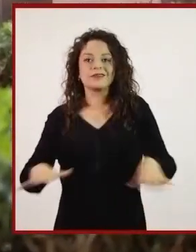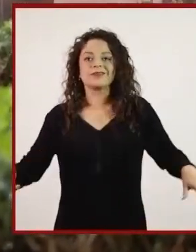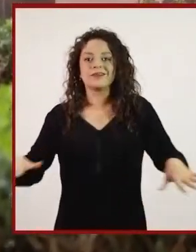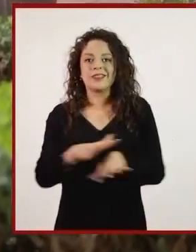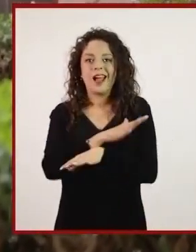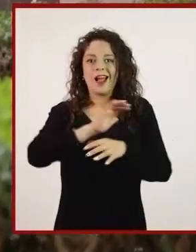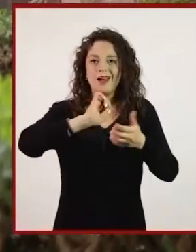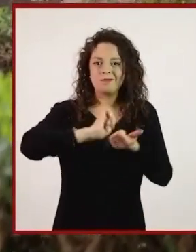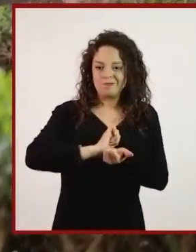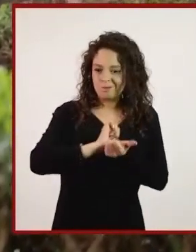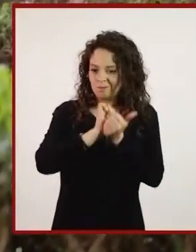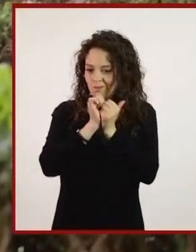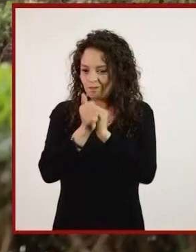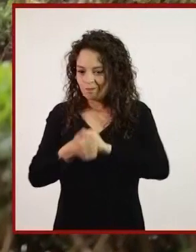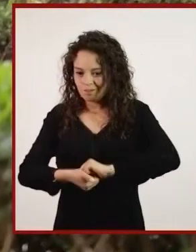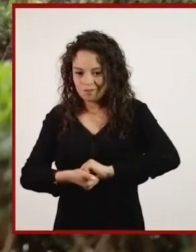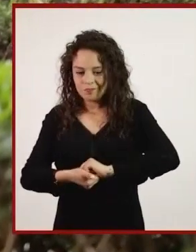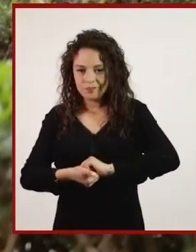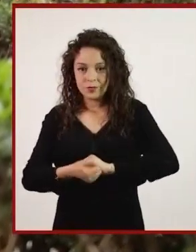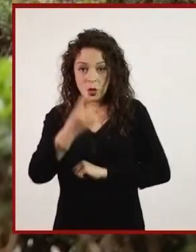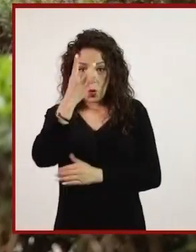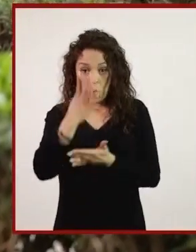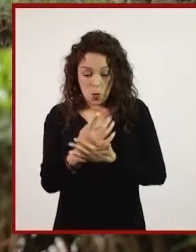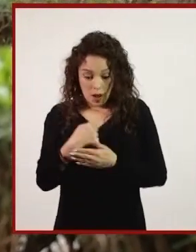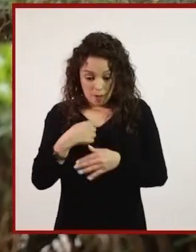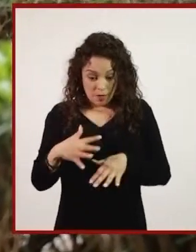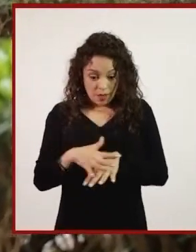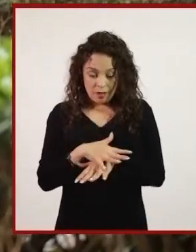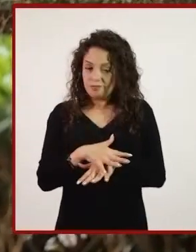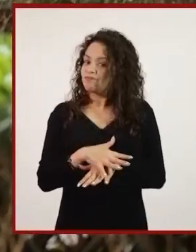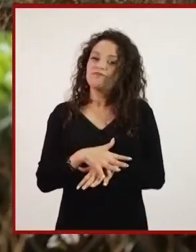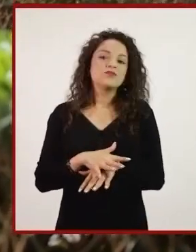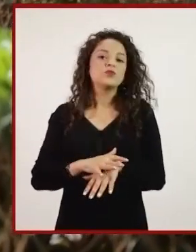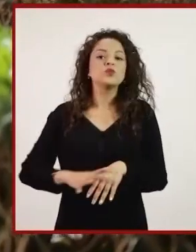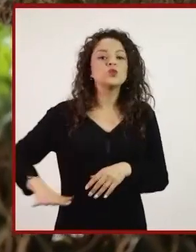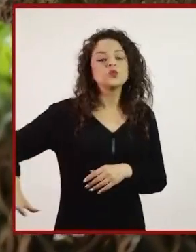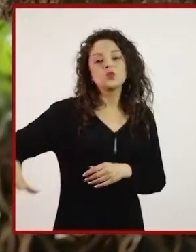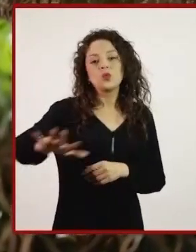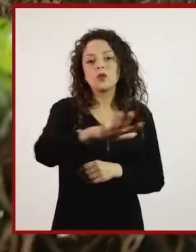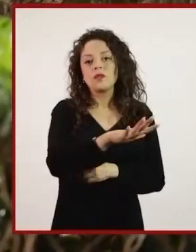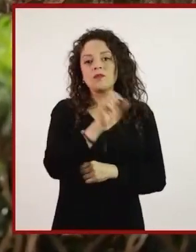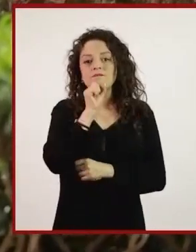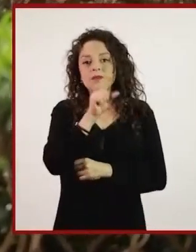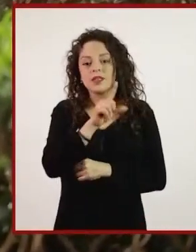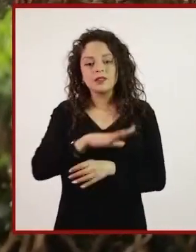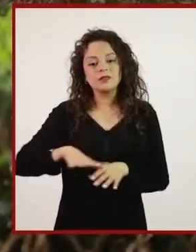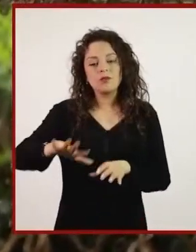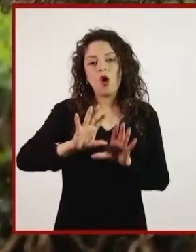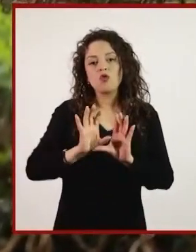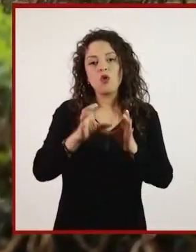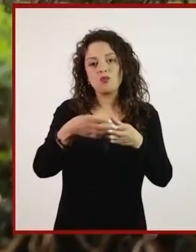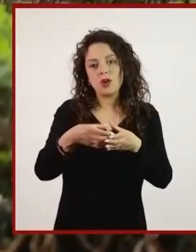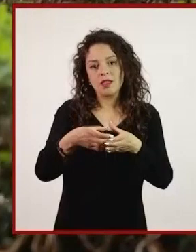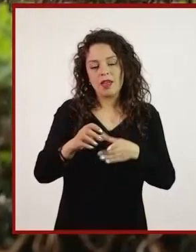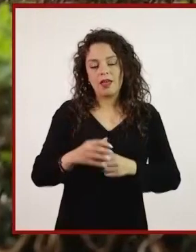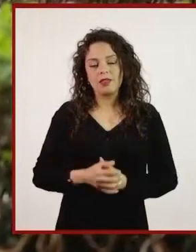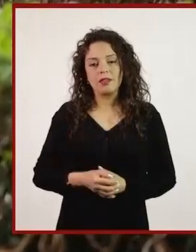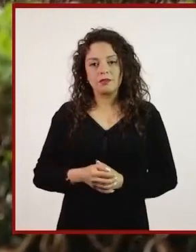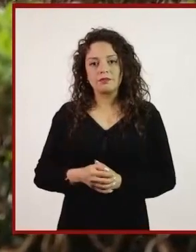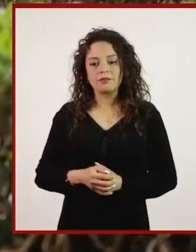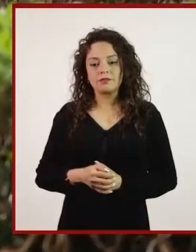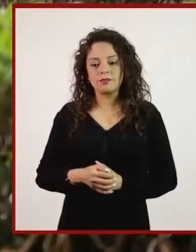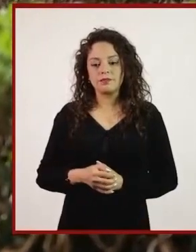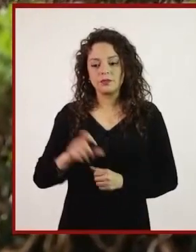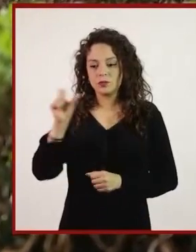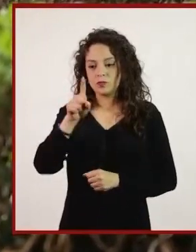en comunidad es buscar una transformación en grupo. No solo la expresión artística me cambia a mí, sino que cambia a